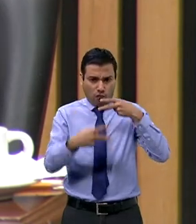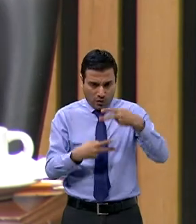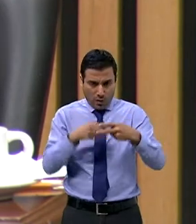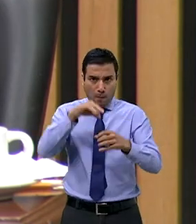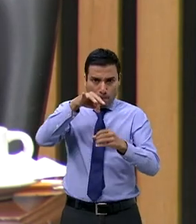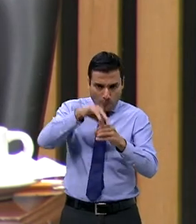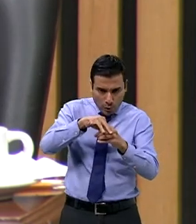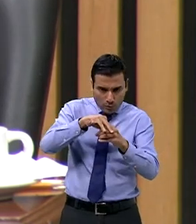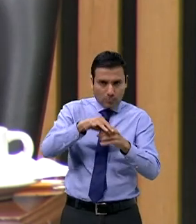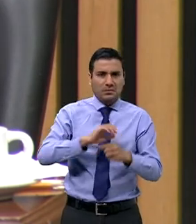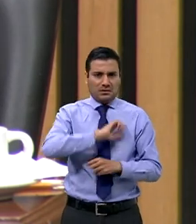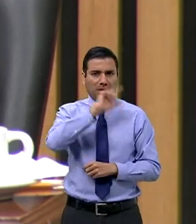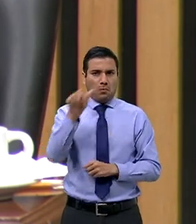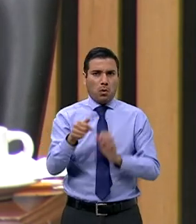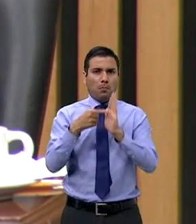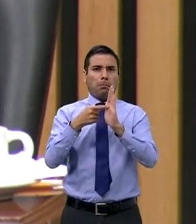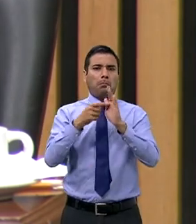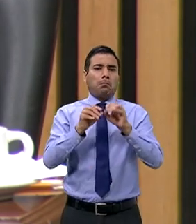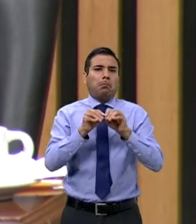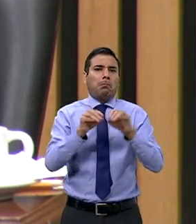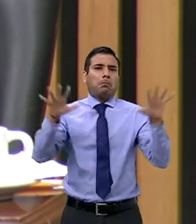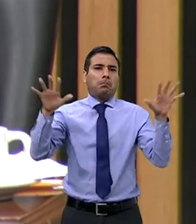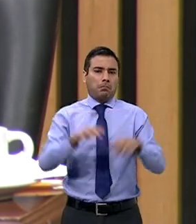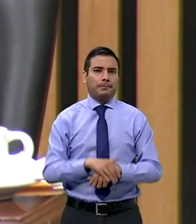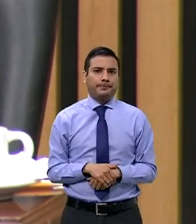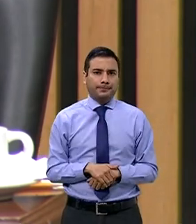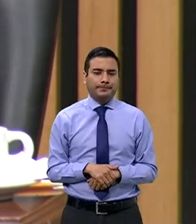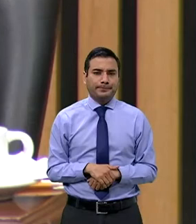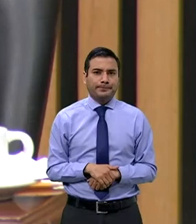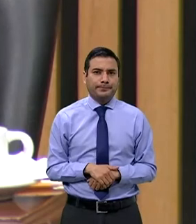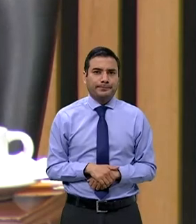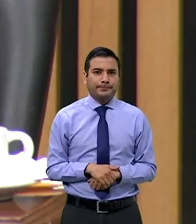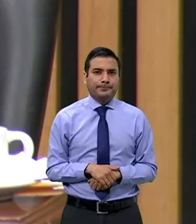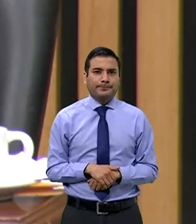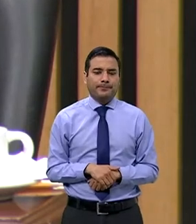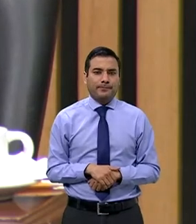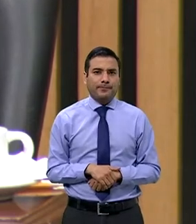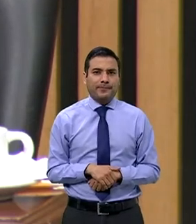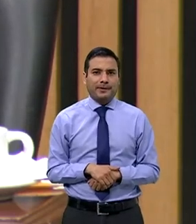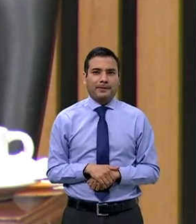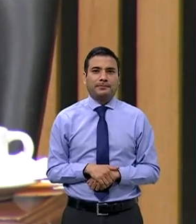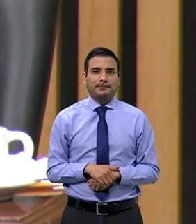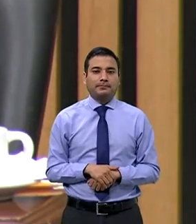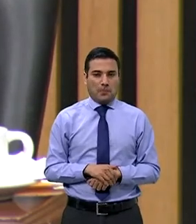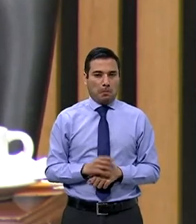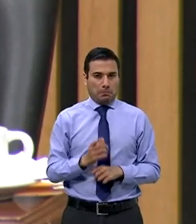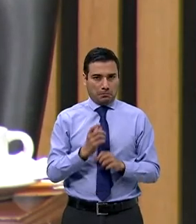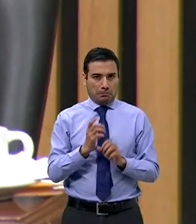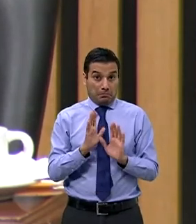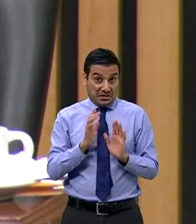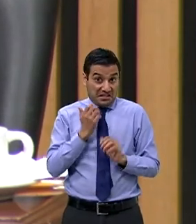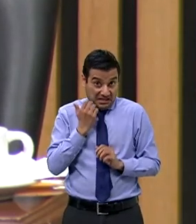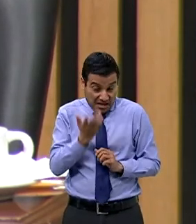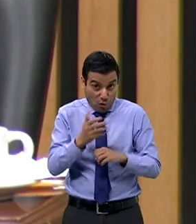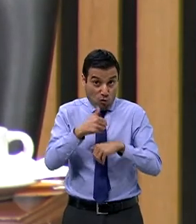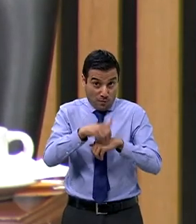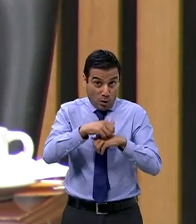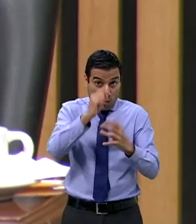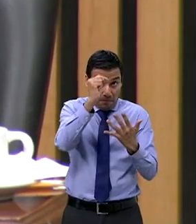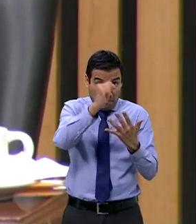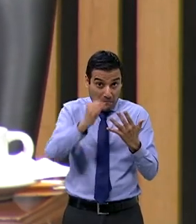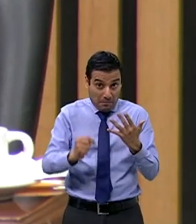votar pero ya que también andamos en esto de los datos duros yo le